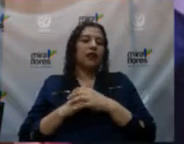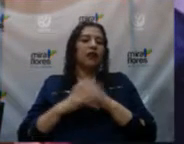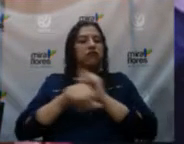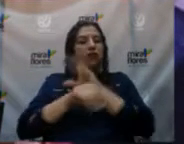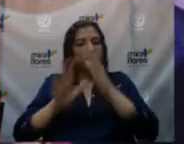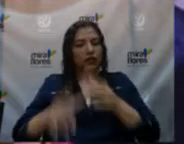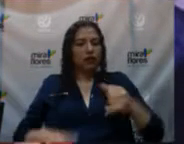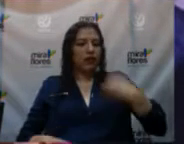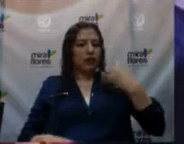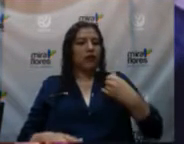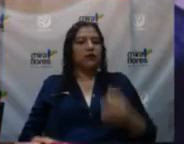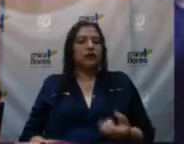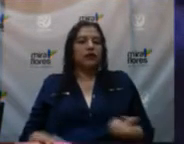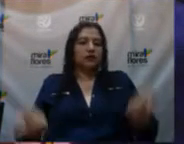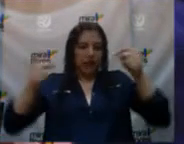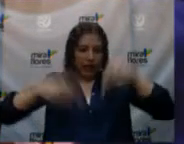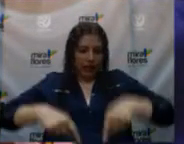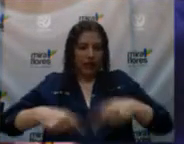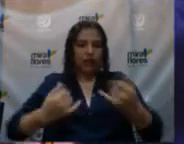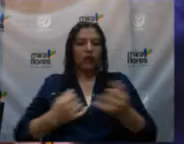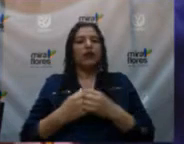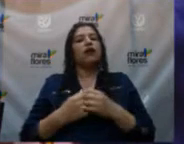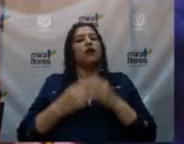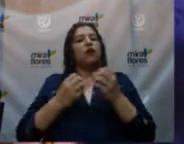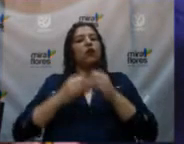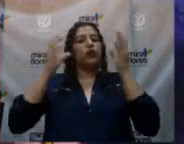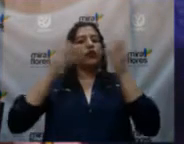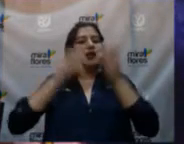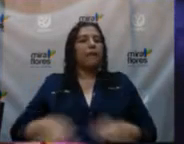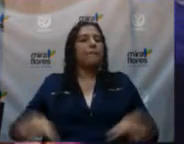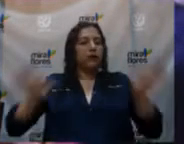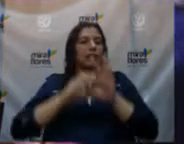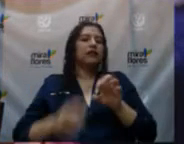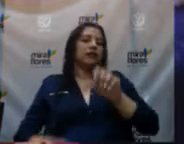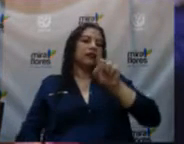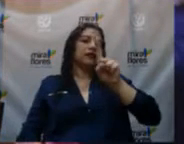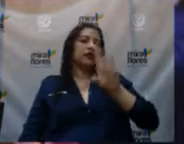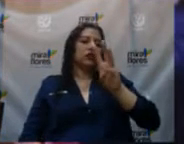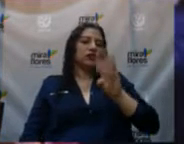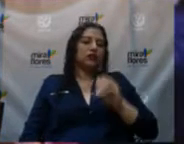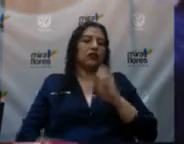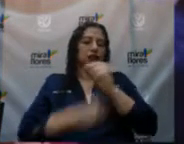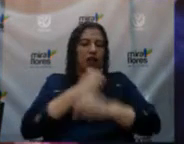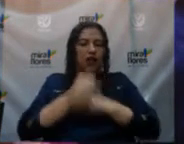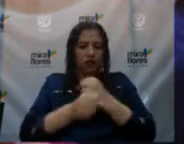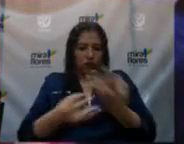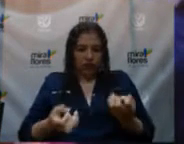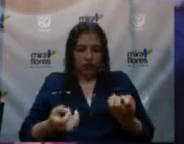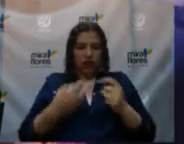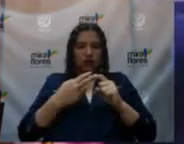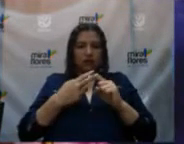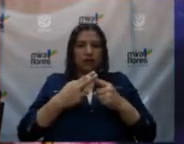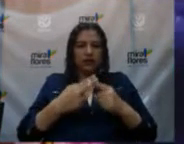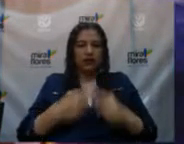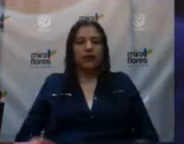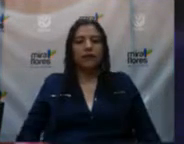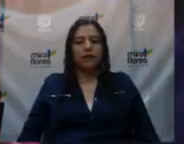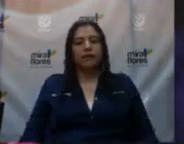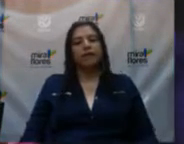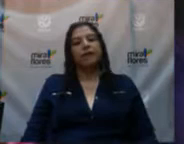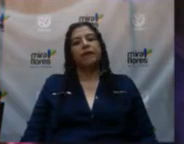hoy, un día tan importante para nuestro distrito, 160 años. Quiero iniciar, bueno,